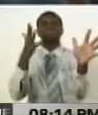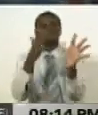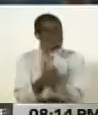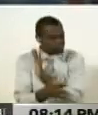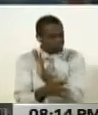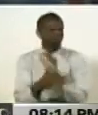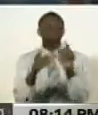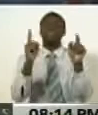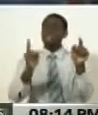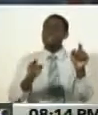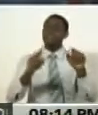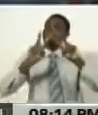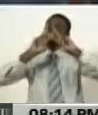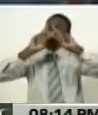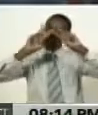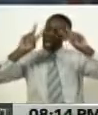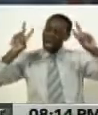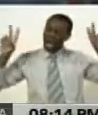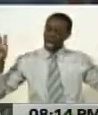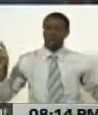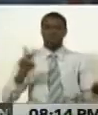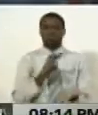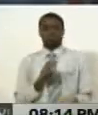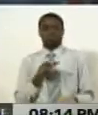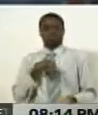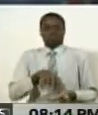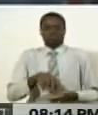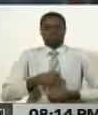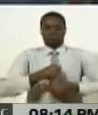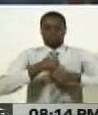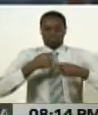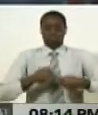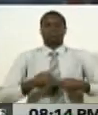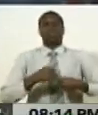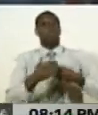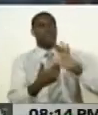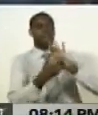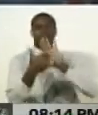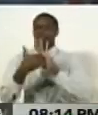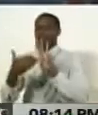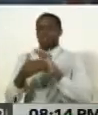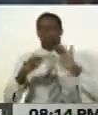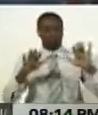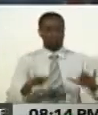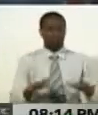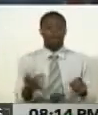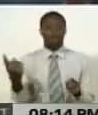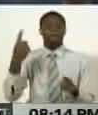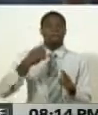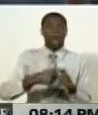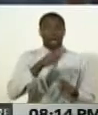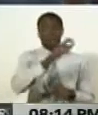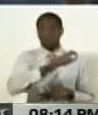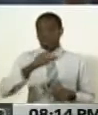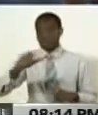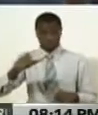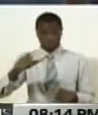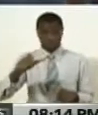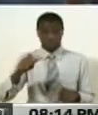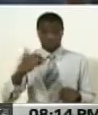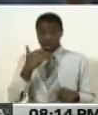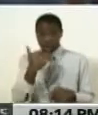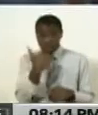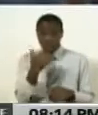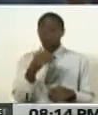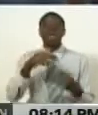resistir pacíficamente, estoicamente, cada uno de estos ataques. Y a nuestra gente, los militantes de